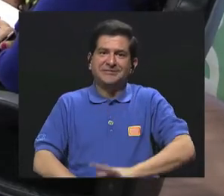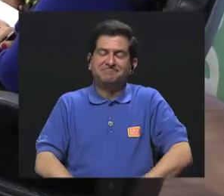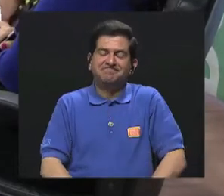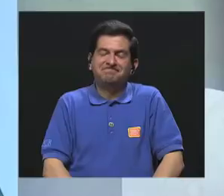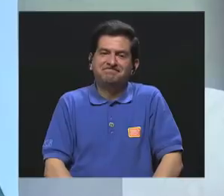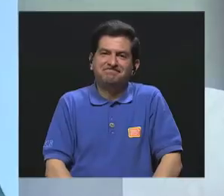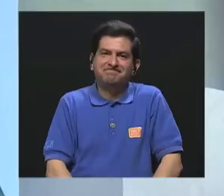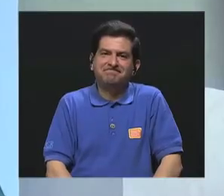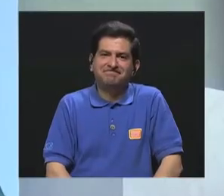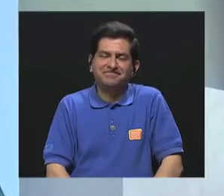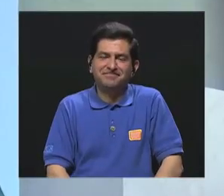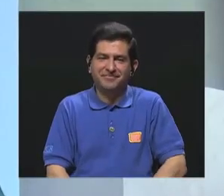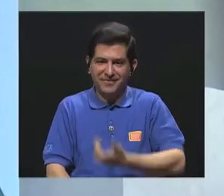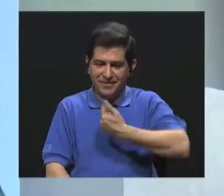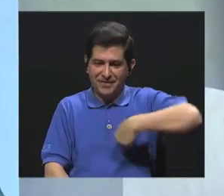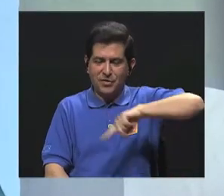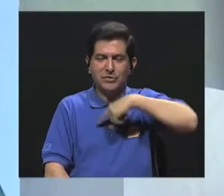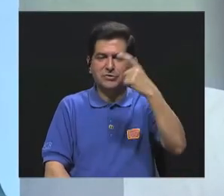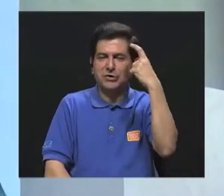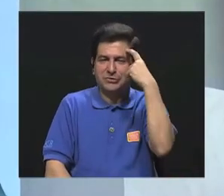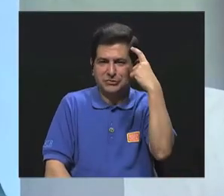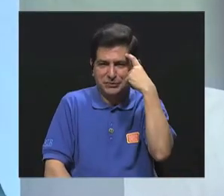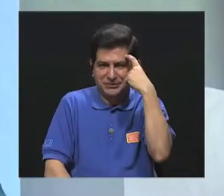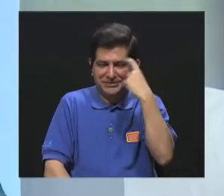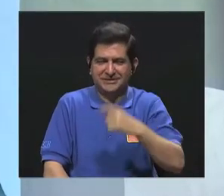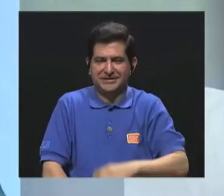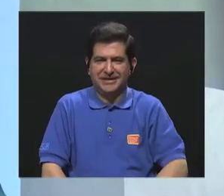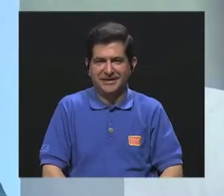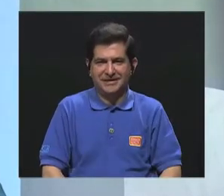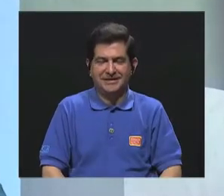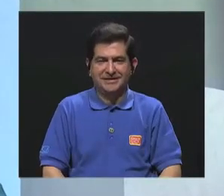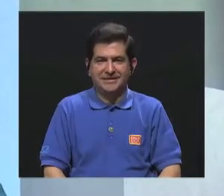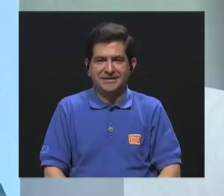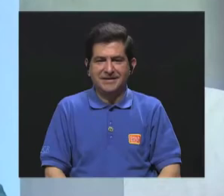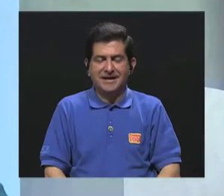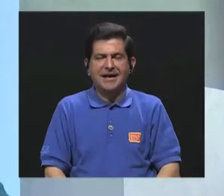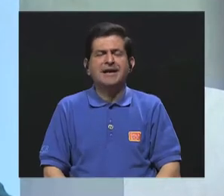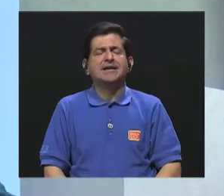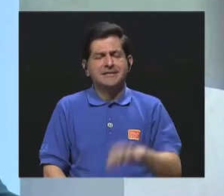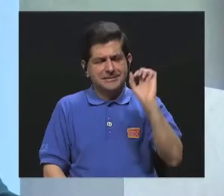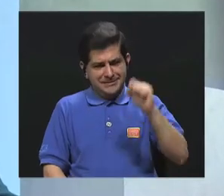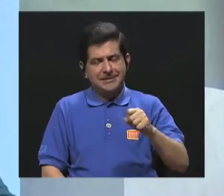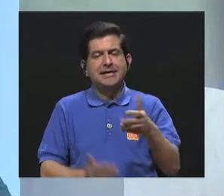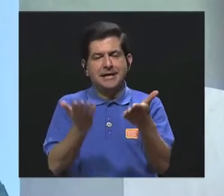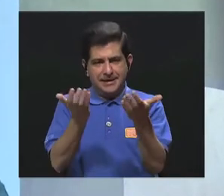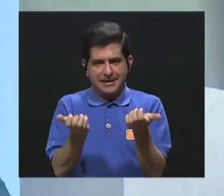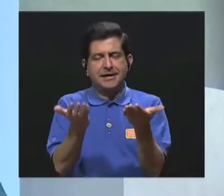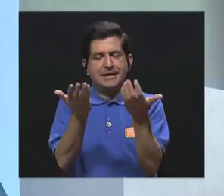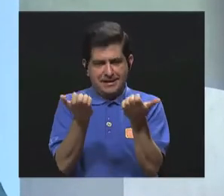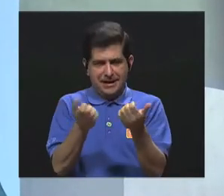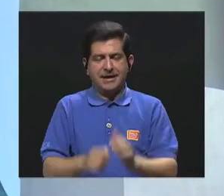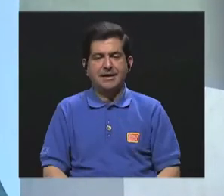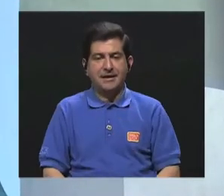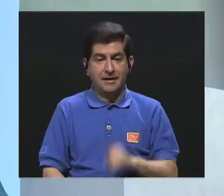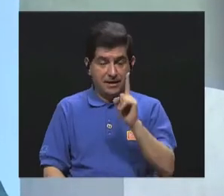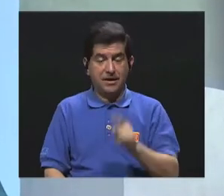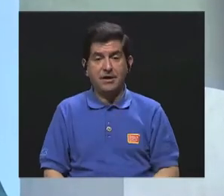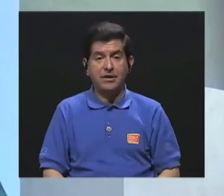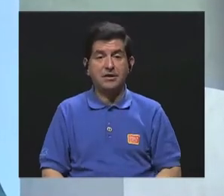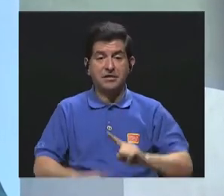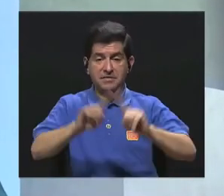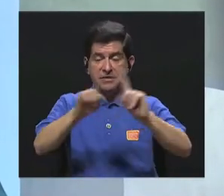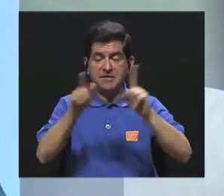Pues lo que estamos pensando es, si queremos que siga una trayectoria en